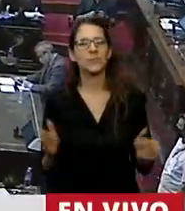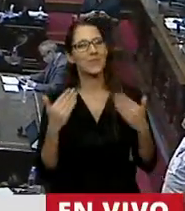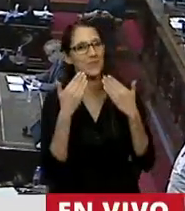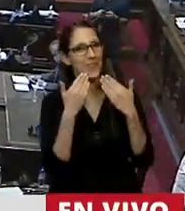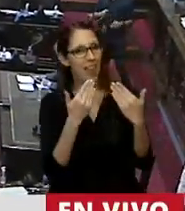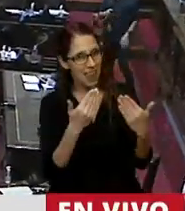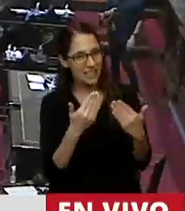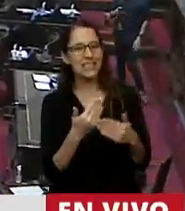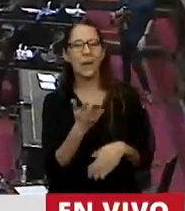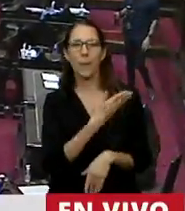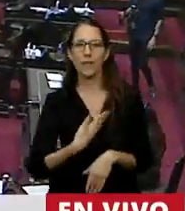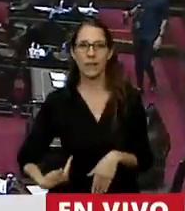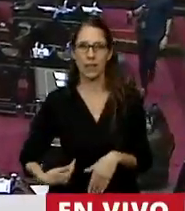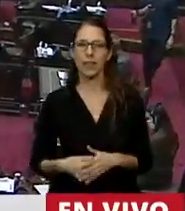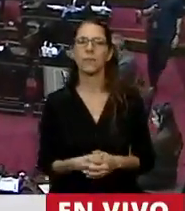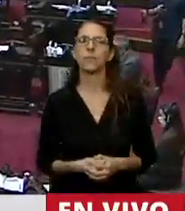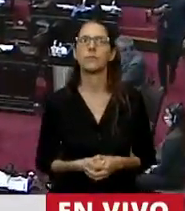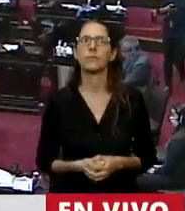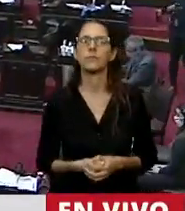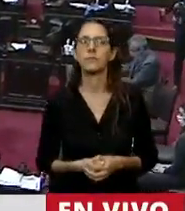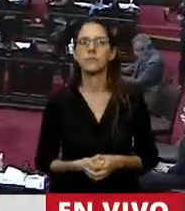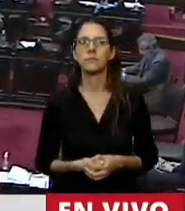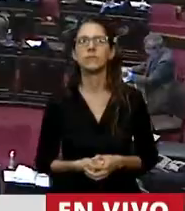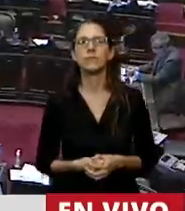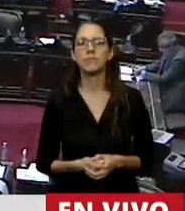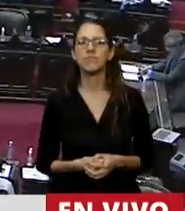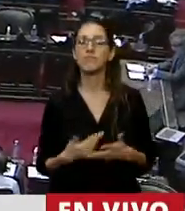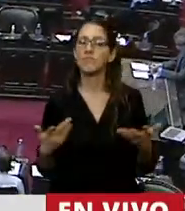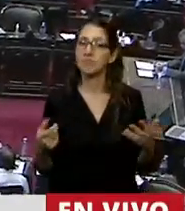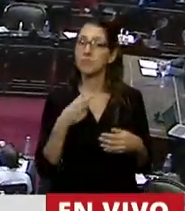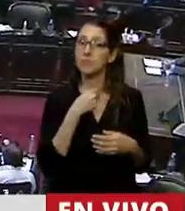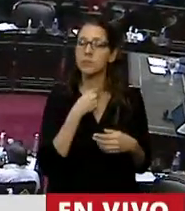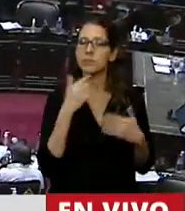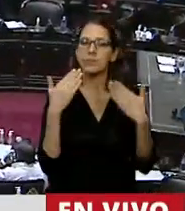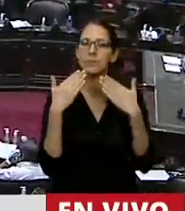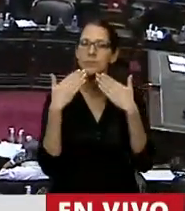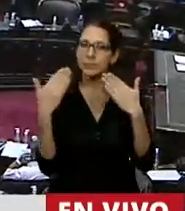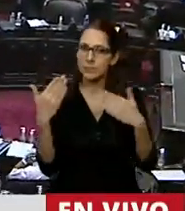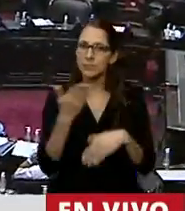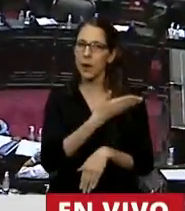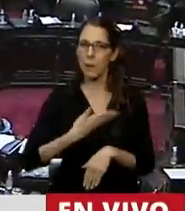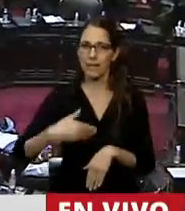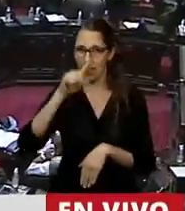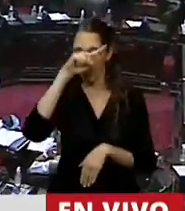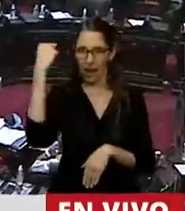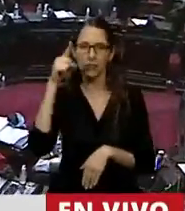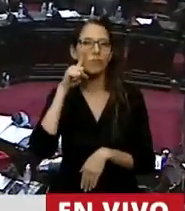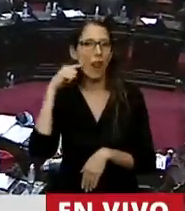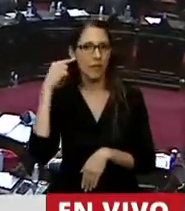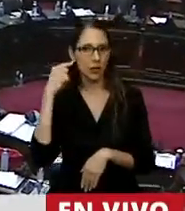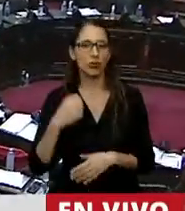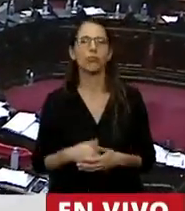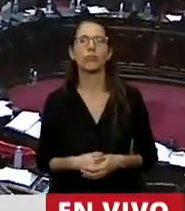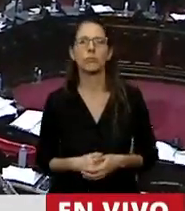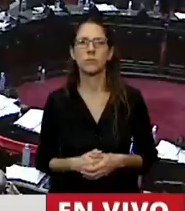Gracias, señor presidente. Quiero agradecer al señor presidente de la Nación, Alberto